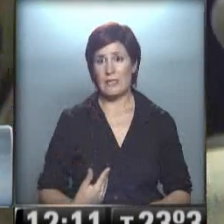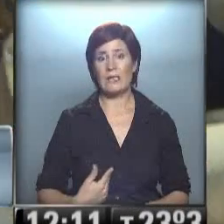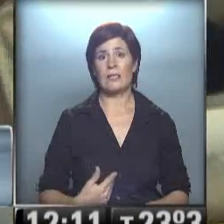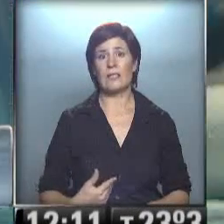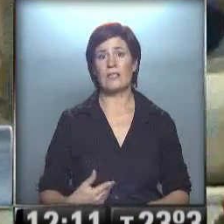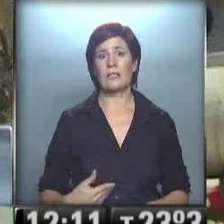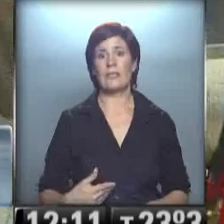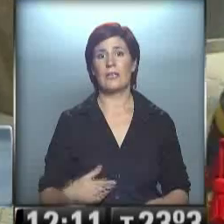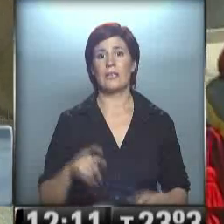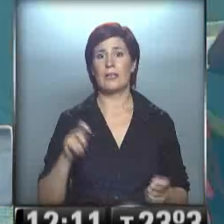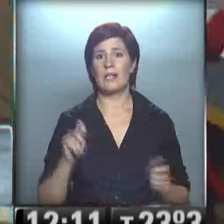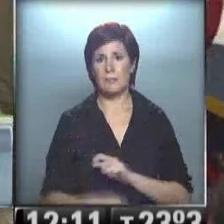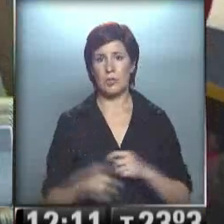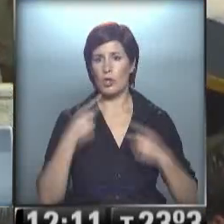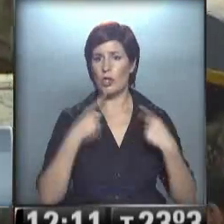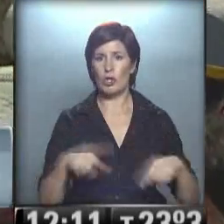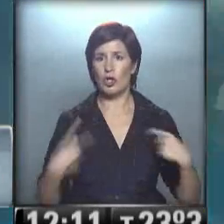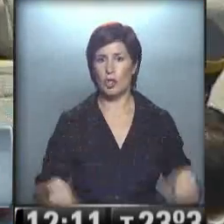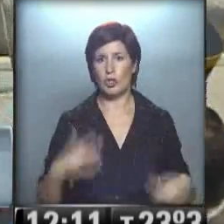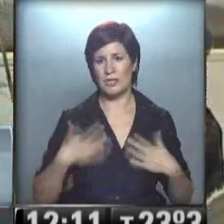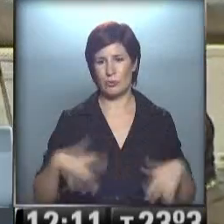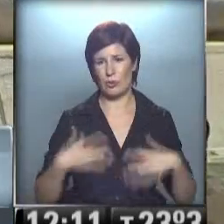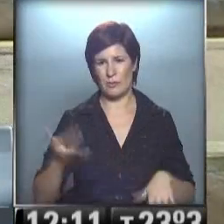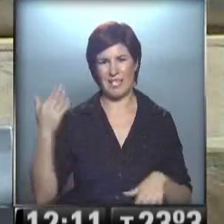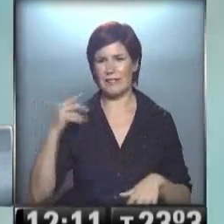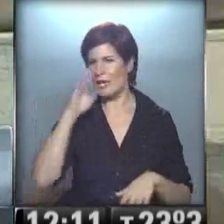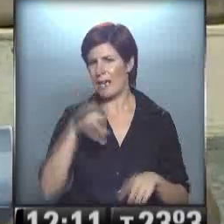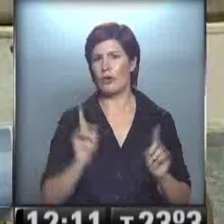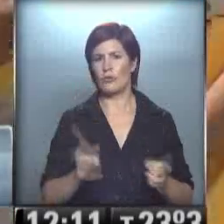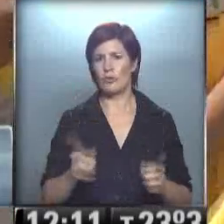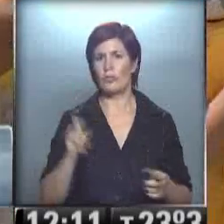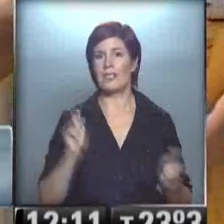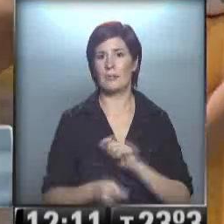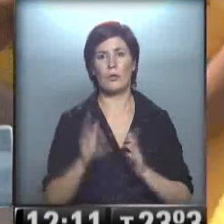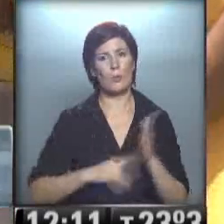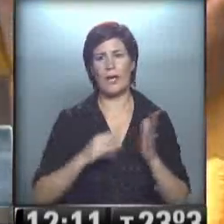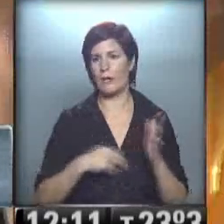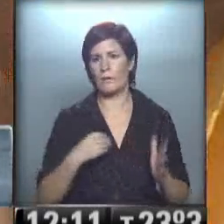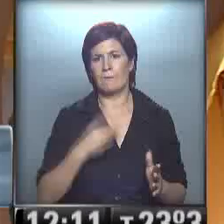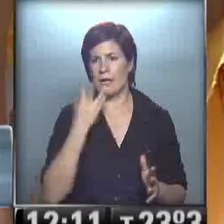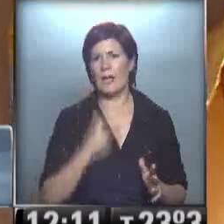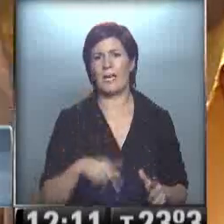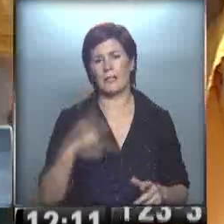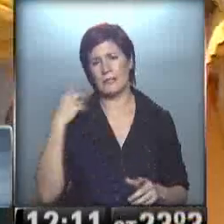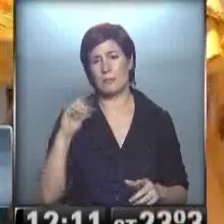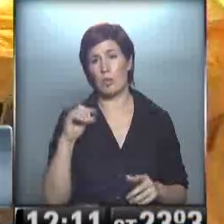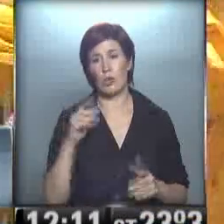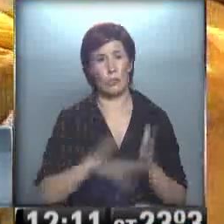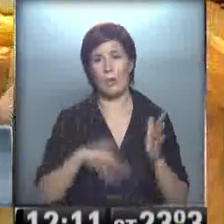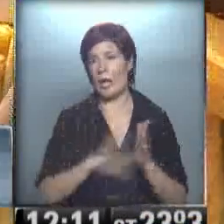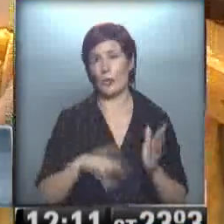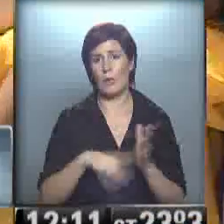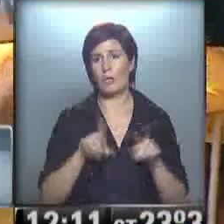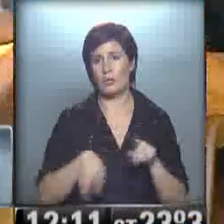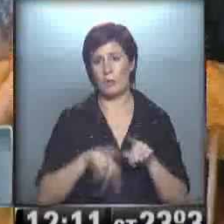incorporar alguno de los colores en su vestimenta, el blanco es uno que ha elegido en las últimas oportunidades. Se ha